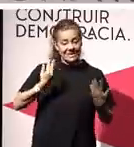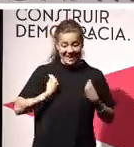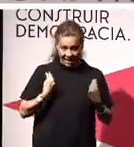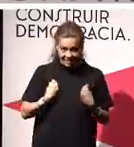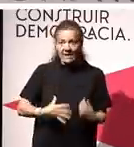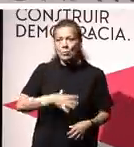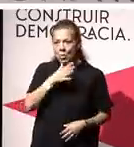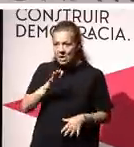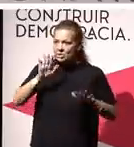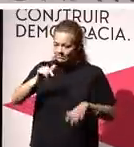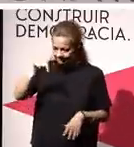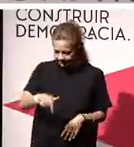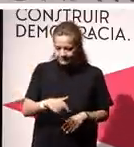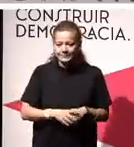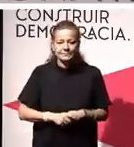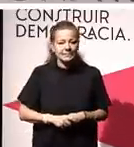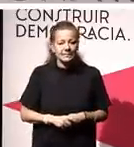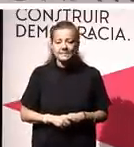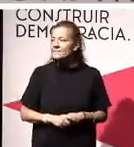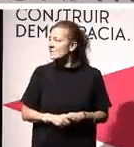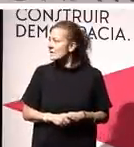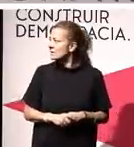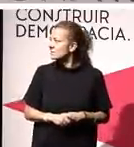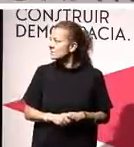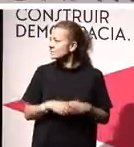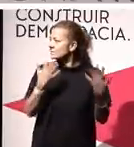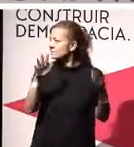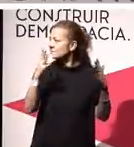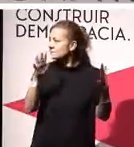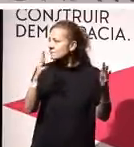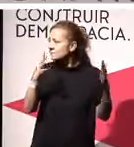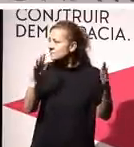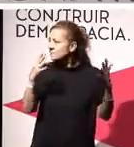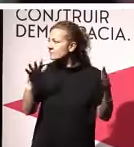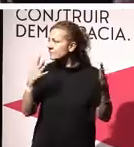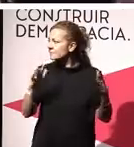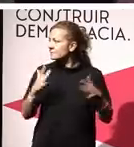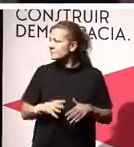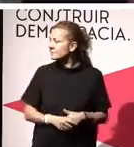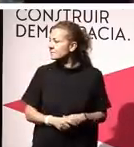es para lo que estamos aquí.